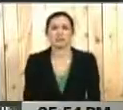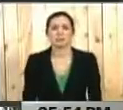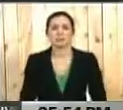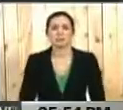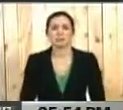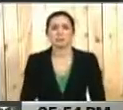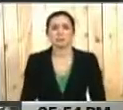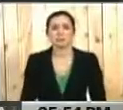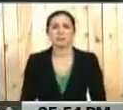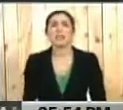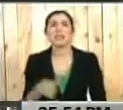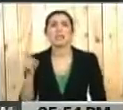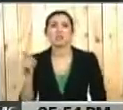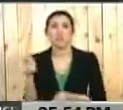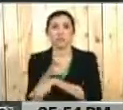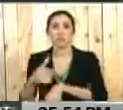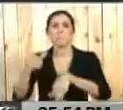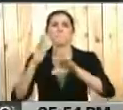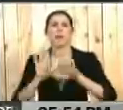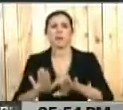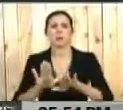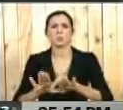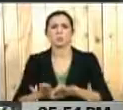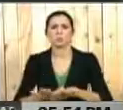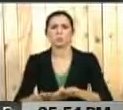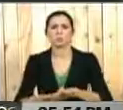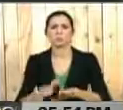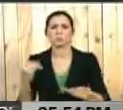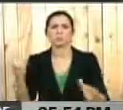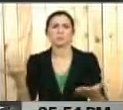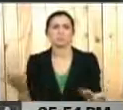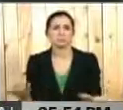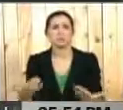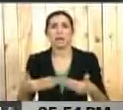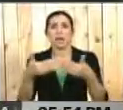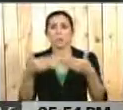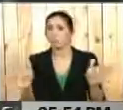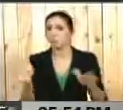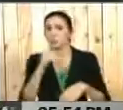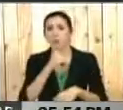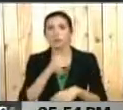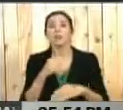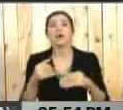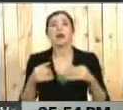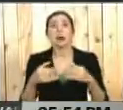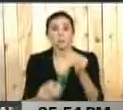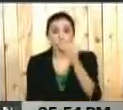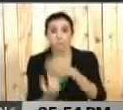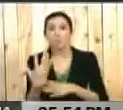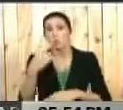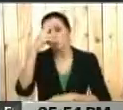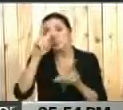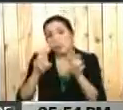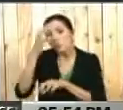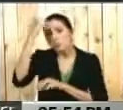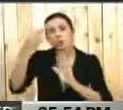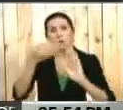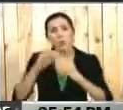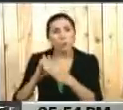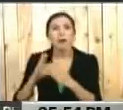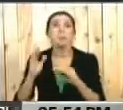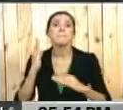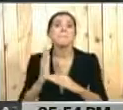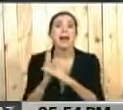y de poder y de inscripción y de apertura de nuevos consejos comunales. Nuevamente eso queda